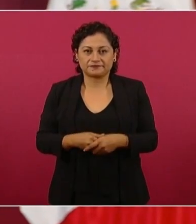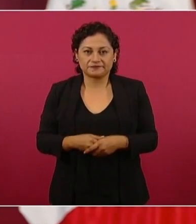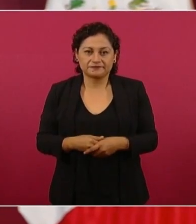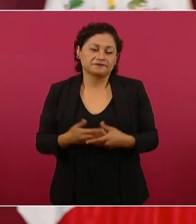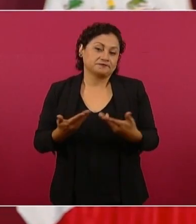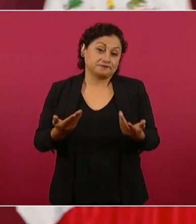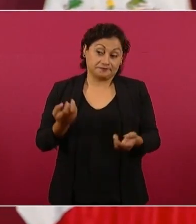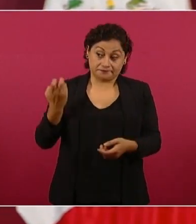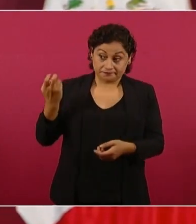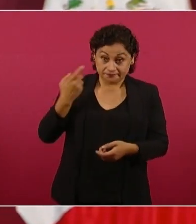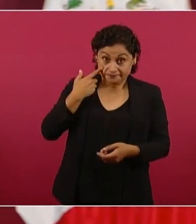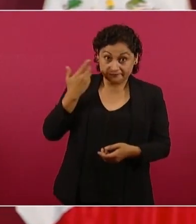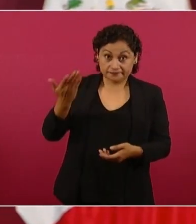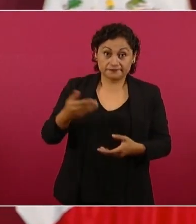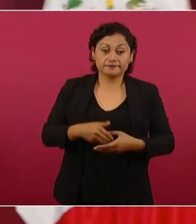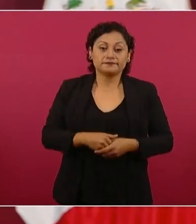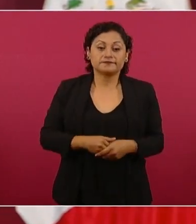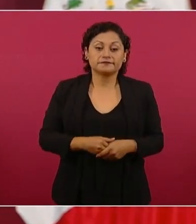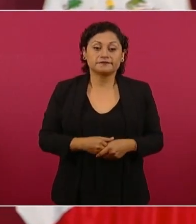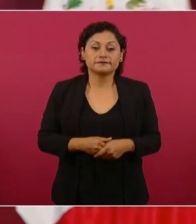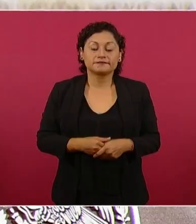ahora que gana